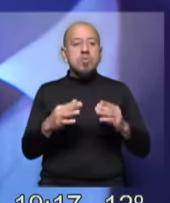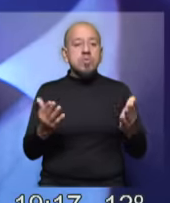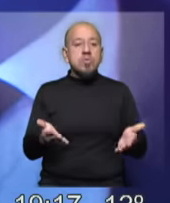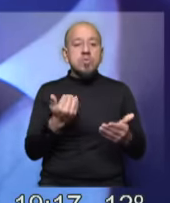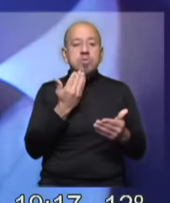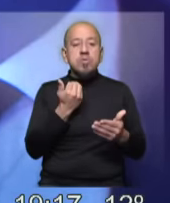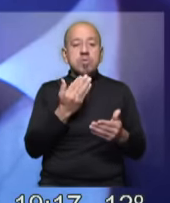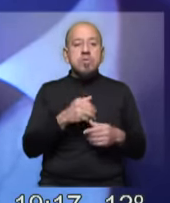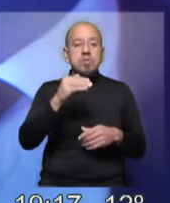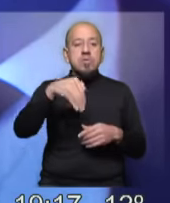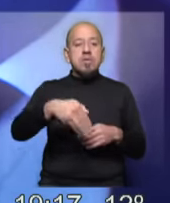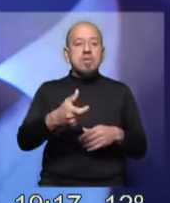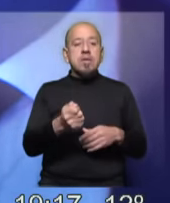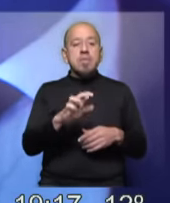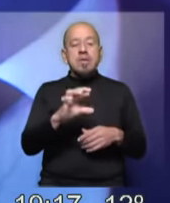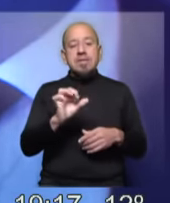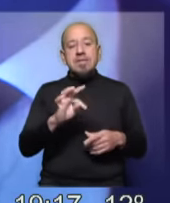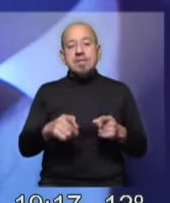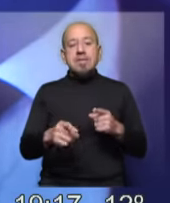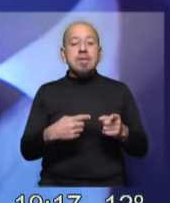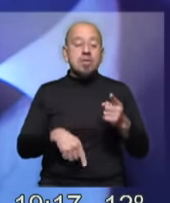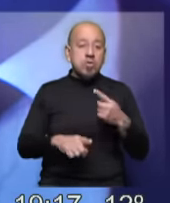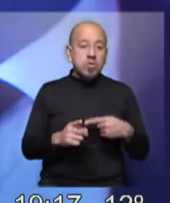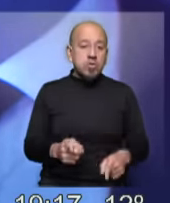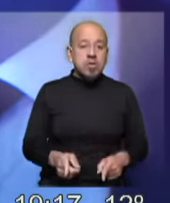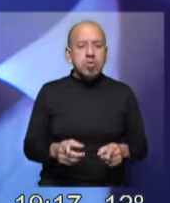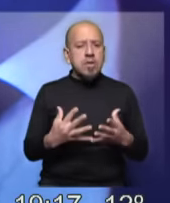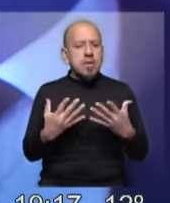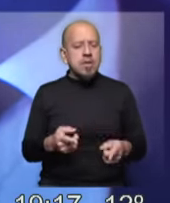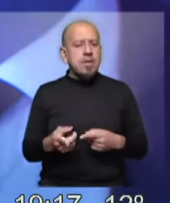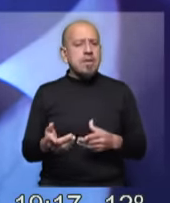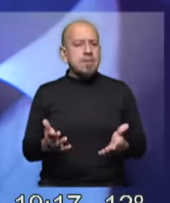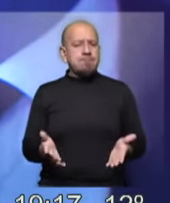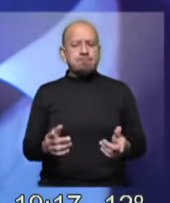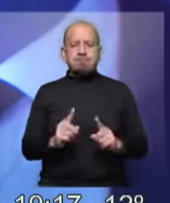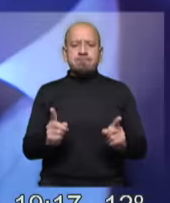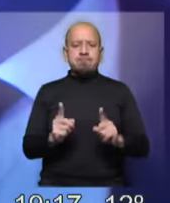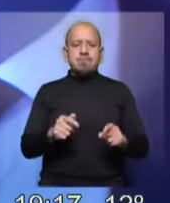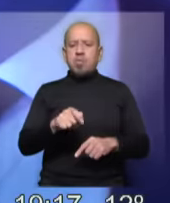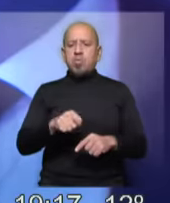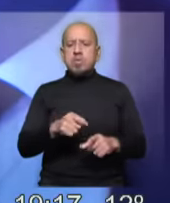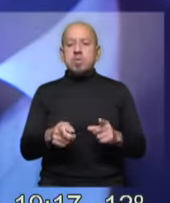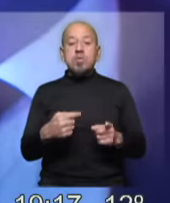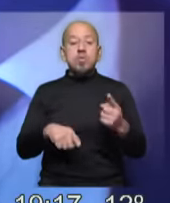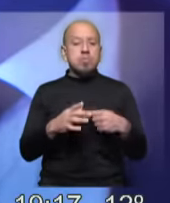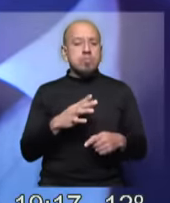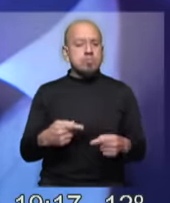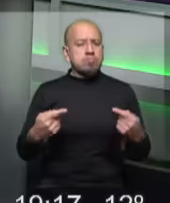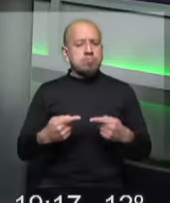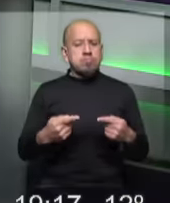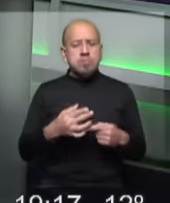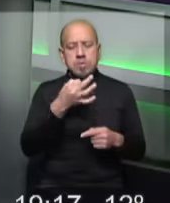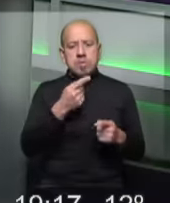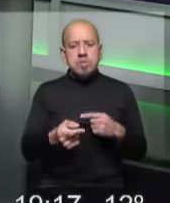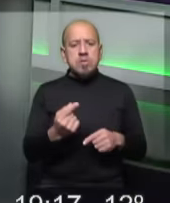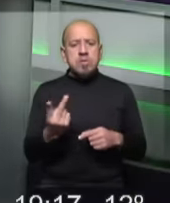quién era Marcet. Es decir, estas conversaciones que Bustillo quería ocultar de alguna manera, que no quería que llegaran a la justicia, lo que hacían era contradecir lo que él mismo había dicho